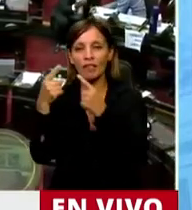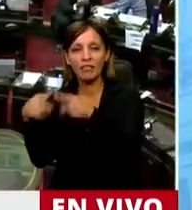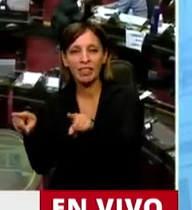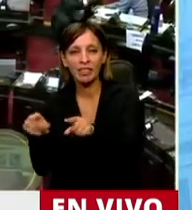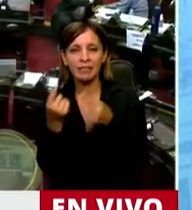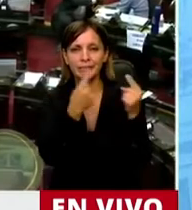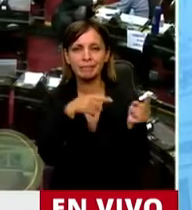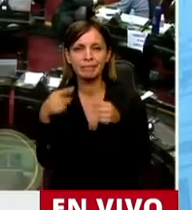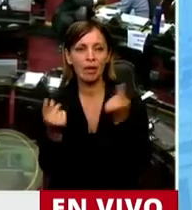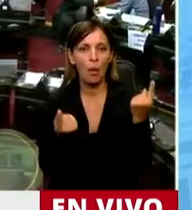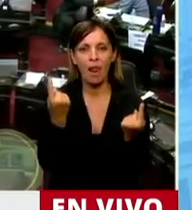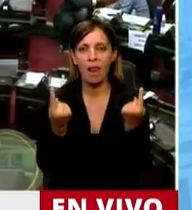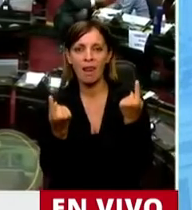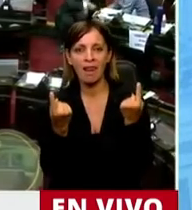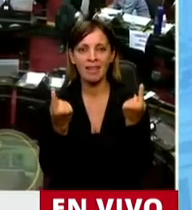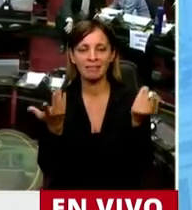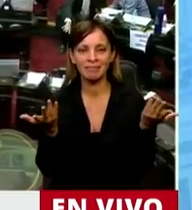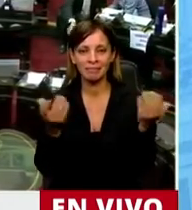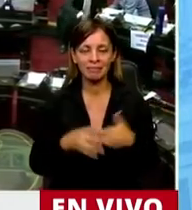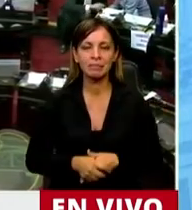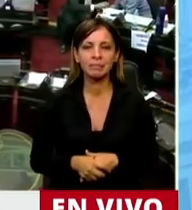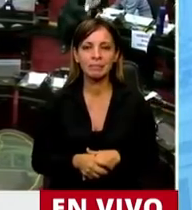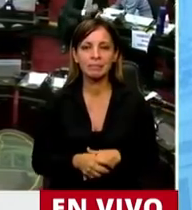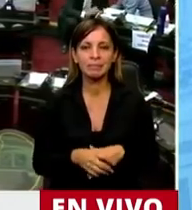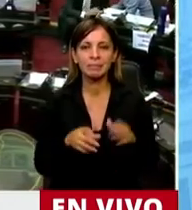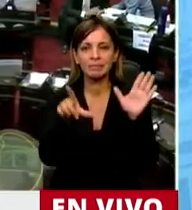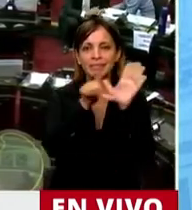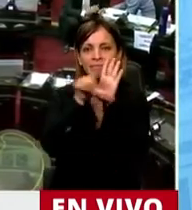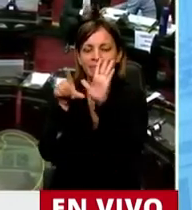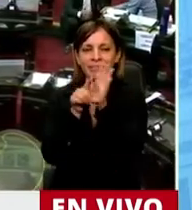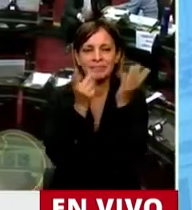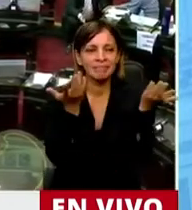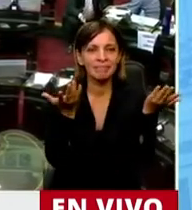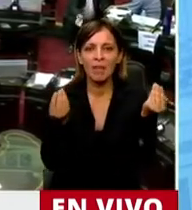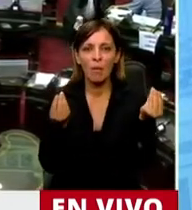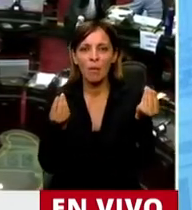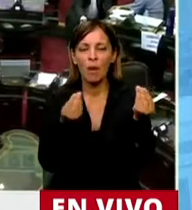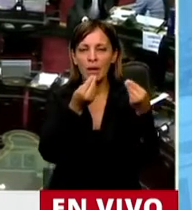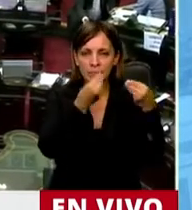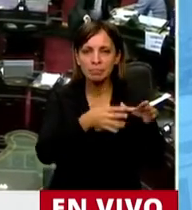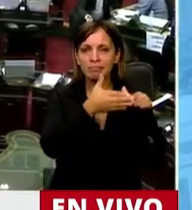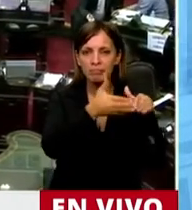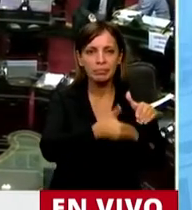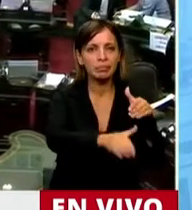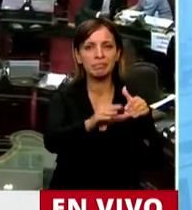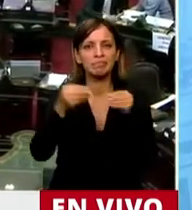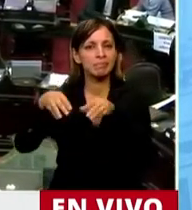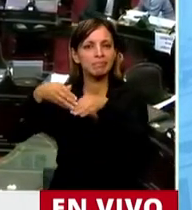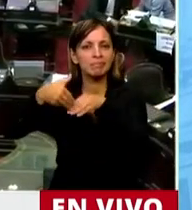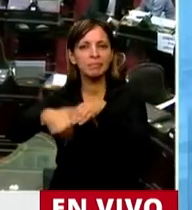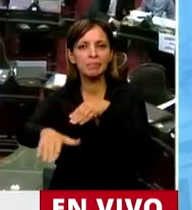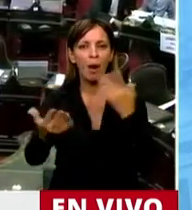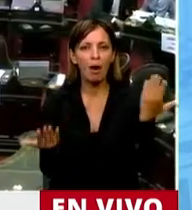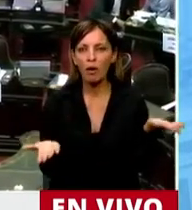dos se aplica? ¿Cuál de las dos se va a poner en vigencia, suponiendo